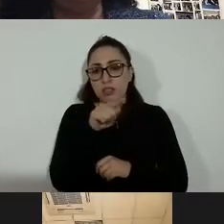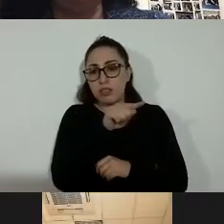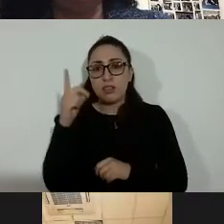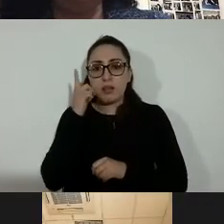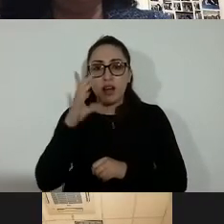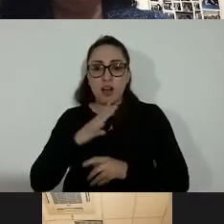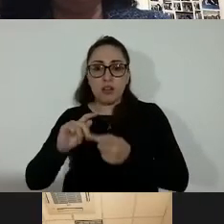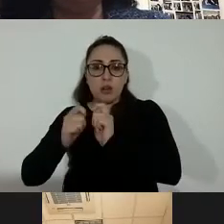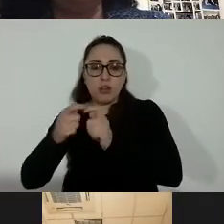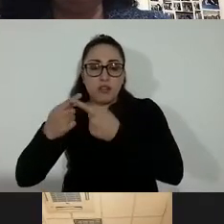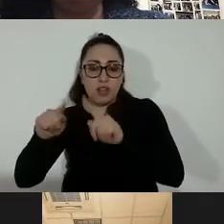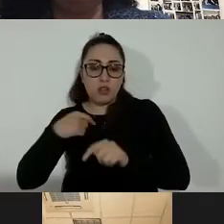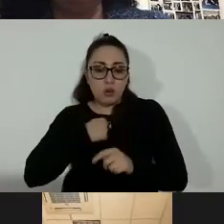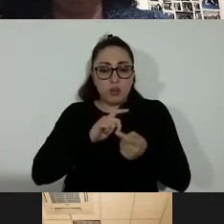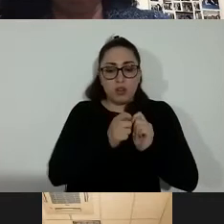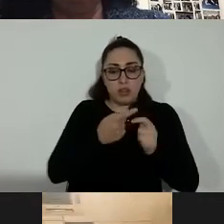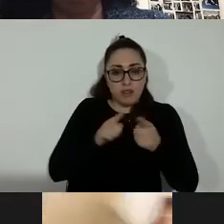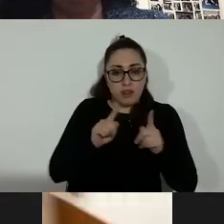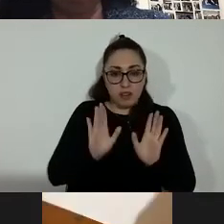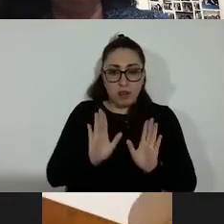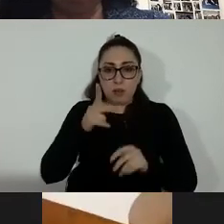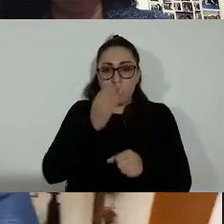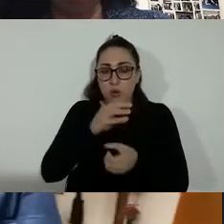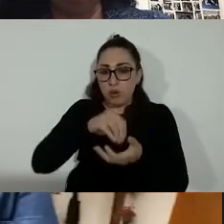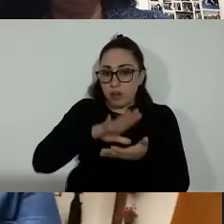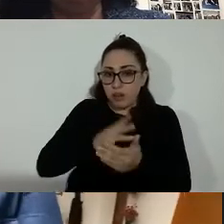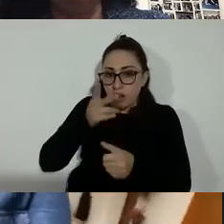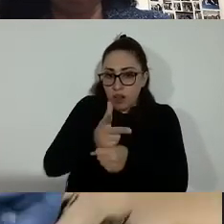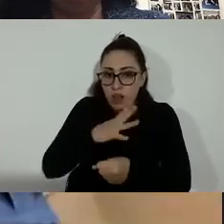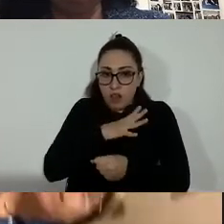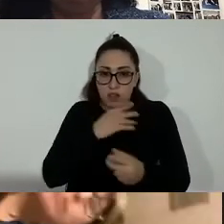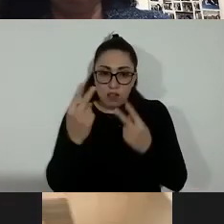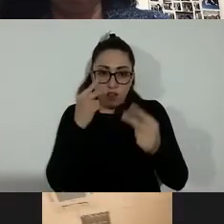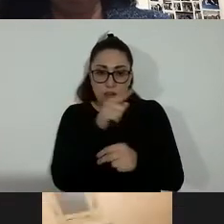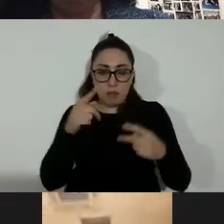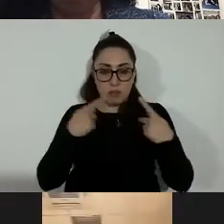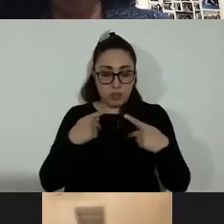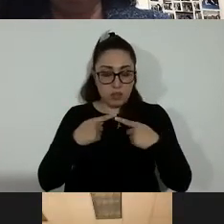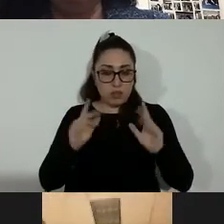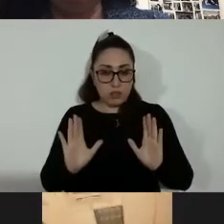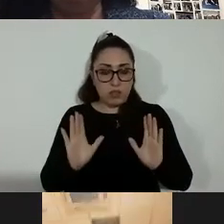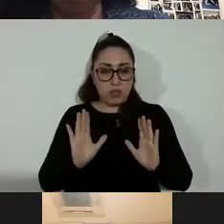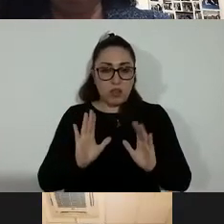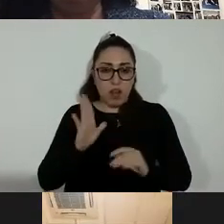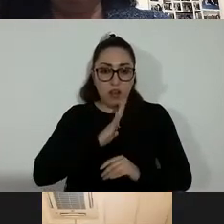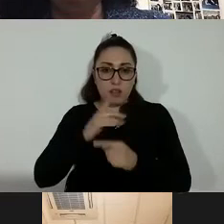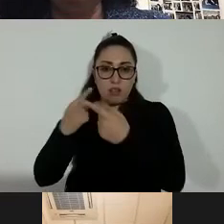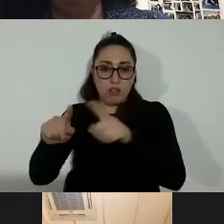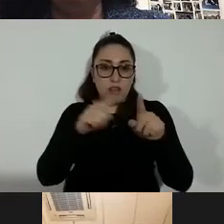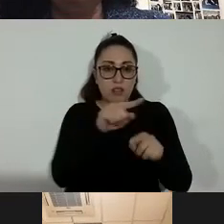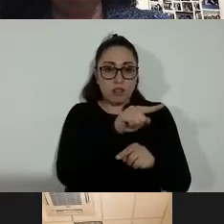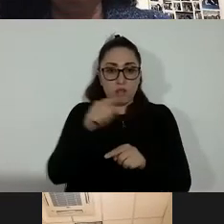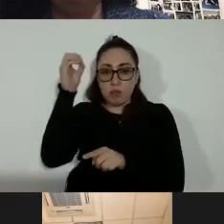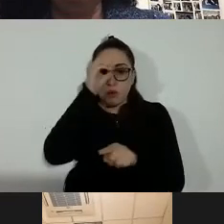interpretación, yo tengo otra, pero sí que quede claro porque se está grabando, se está transmitiendo, que hay posiciones encontradas en